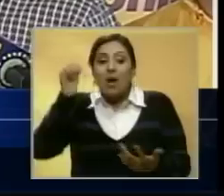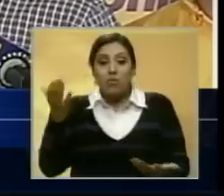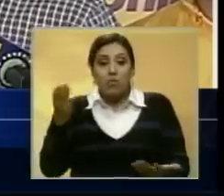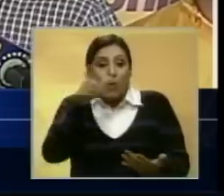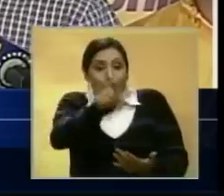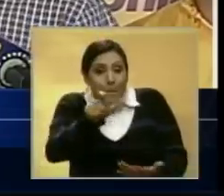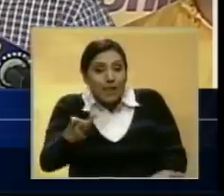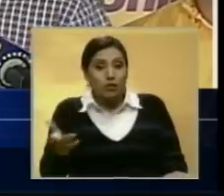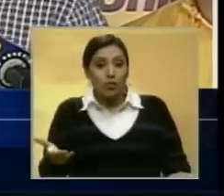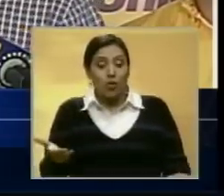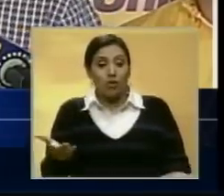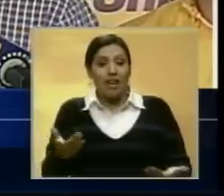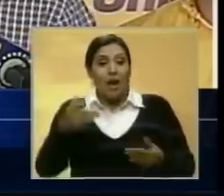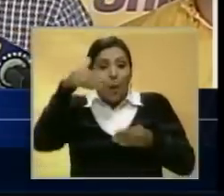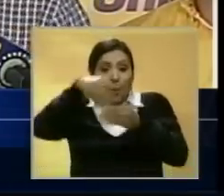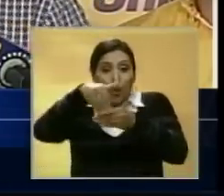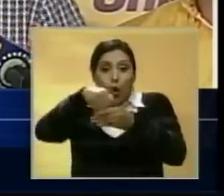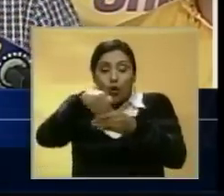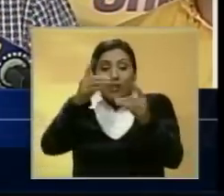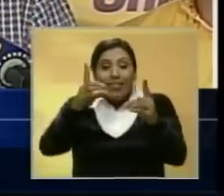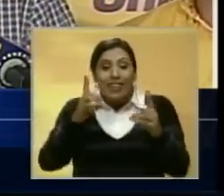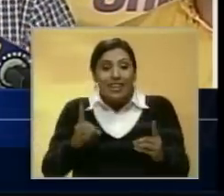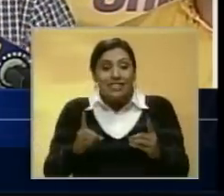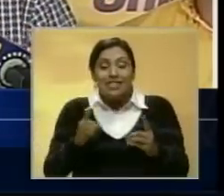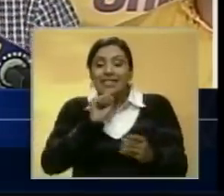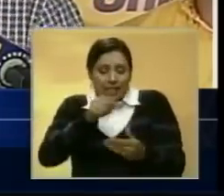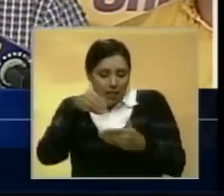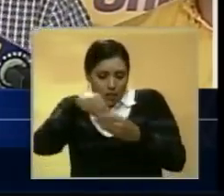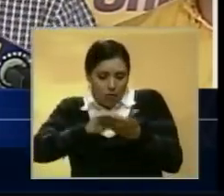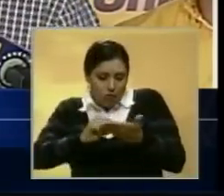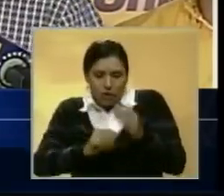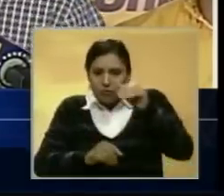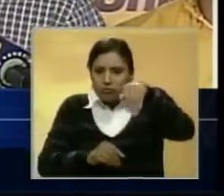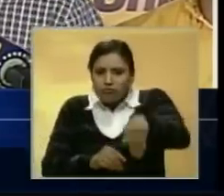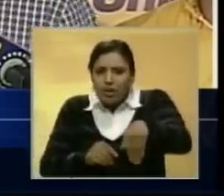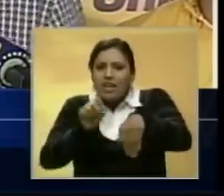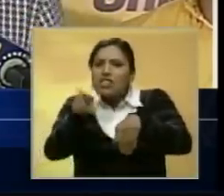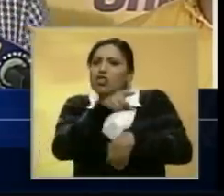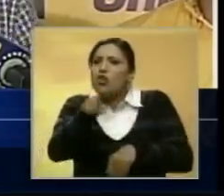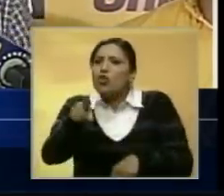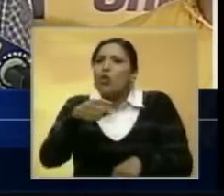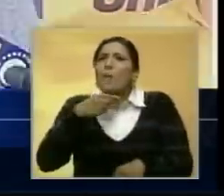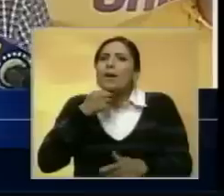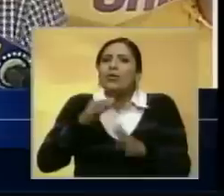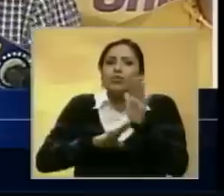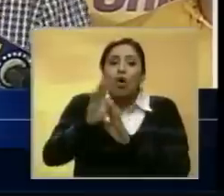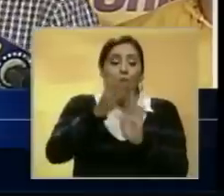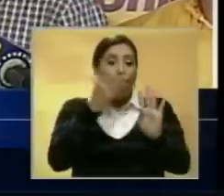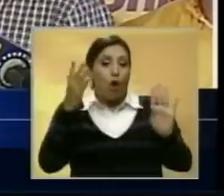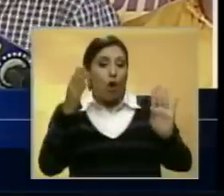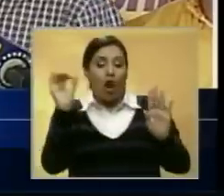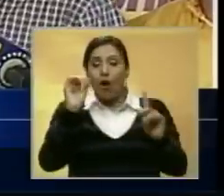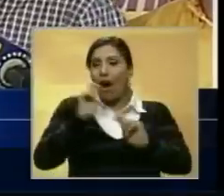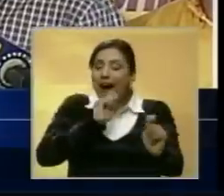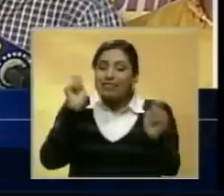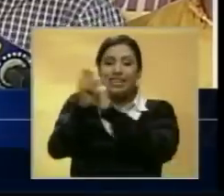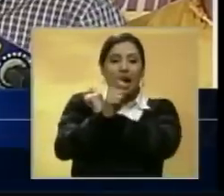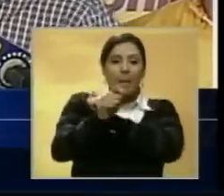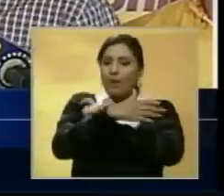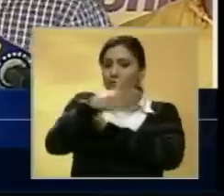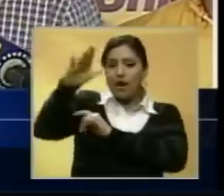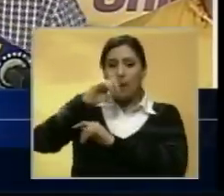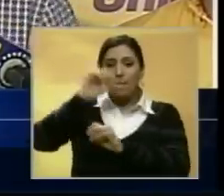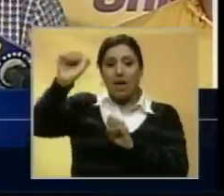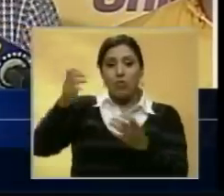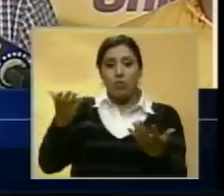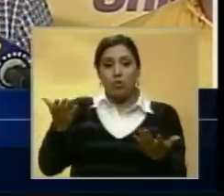la gente en las urnas electorales quienes decidan qué quiere para el país, si las colas o un camino donde un gobierno